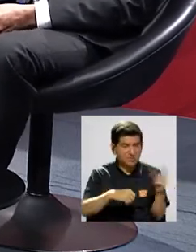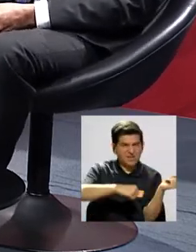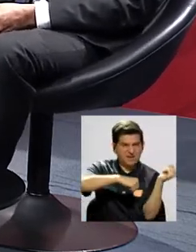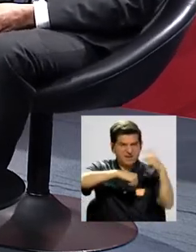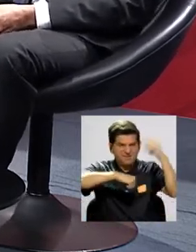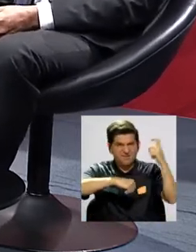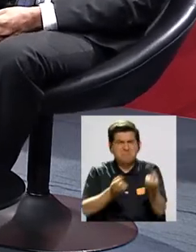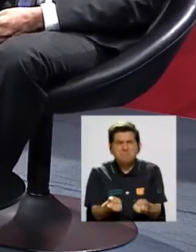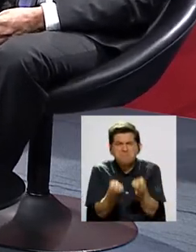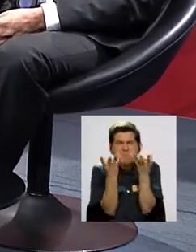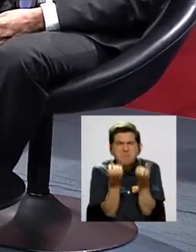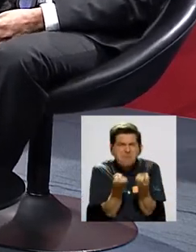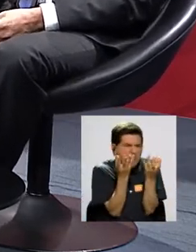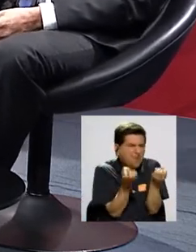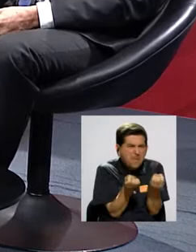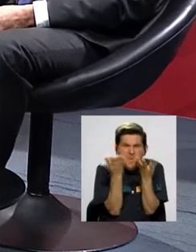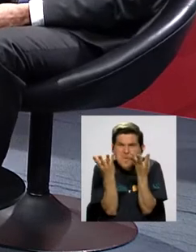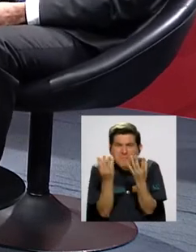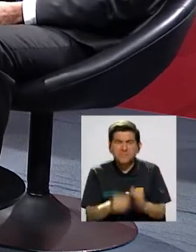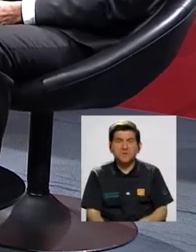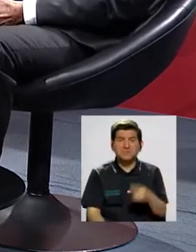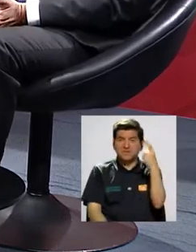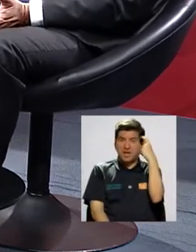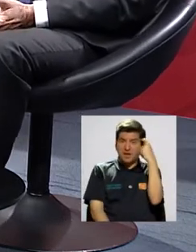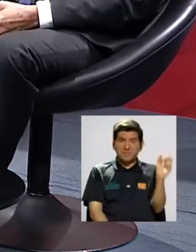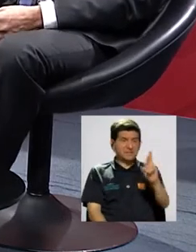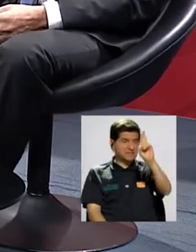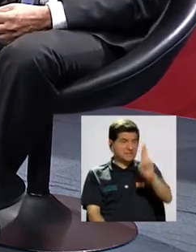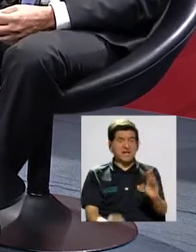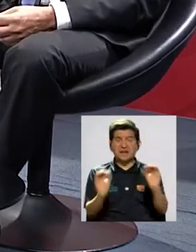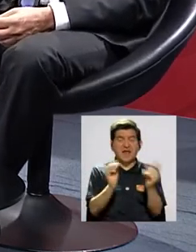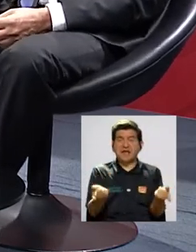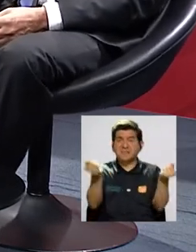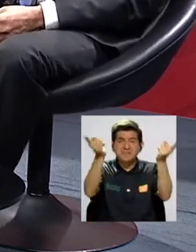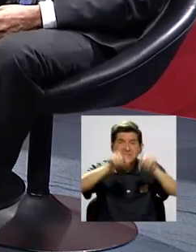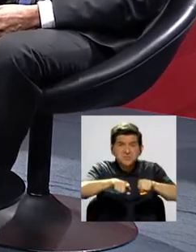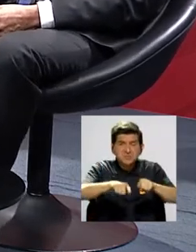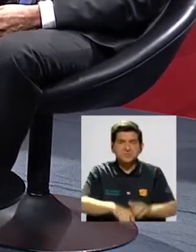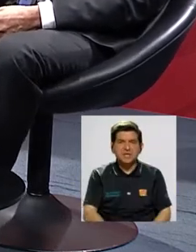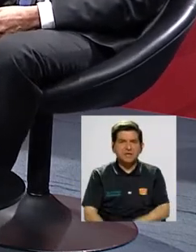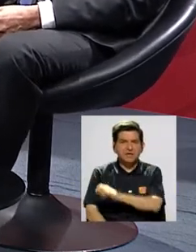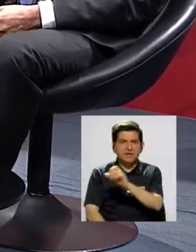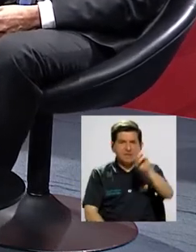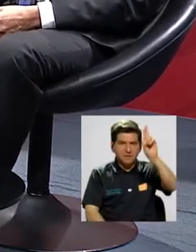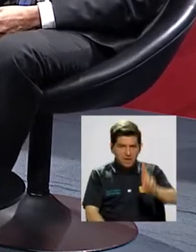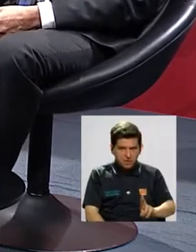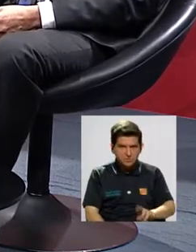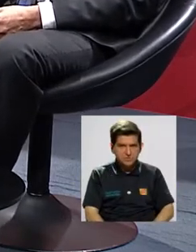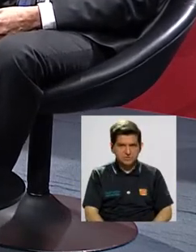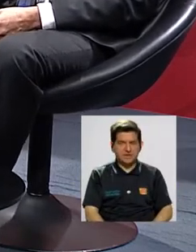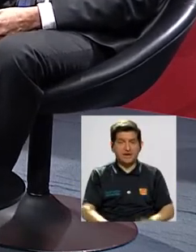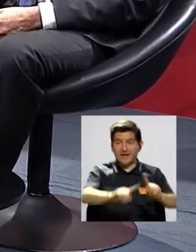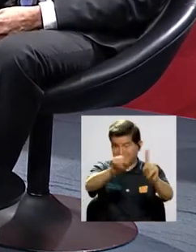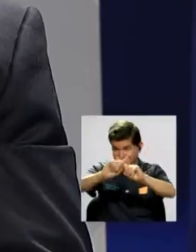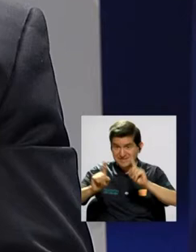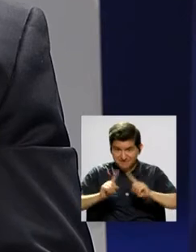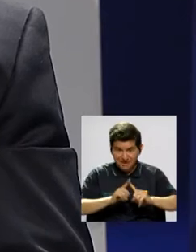esos muchos alacranes, y seguimos pensando que en Costa Rica no pasa nada, ¿sí? En Costa Rica pasan muchísimas